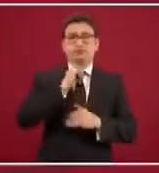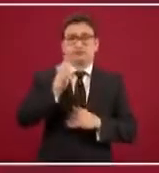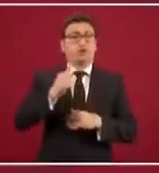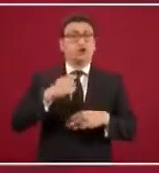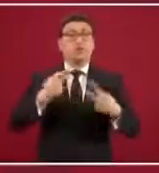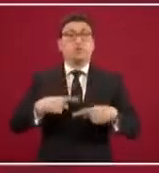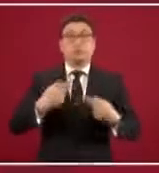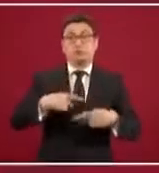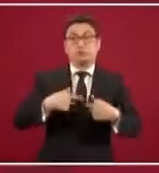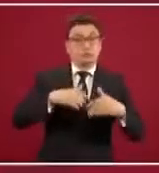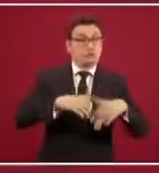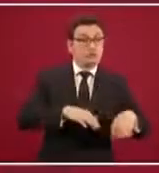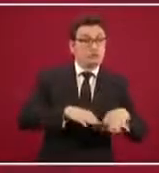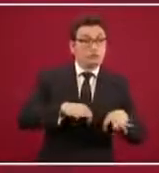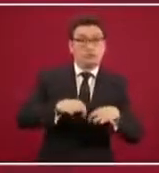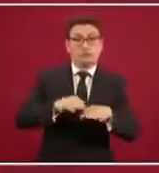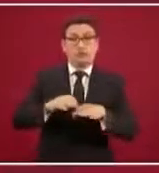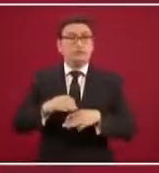trabajadores,